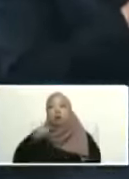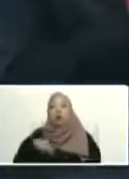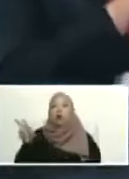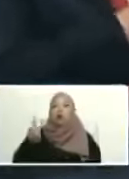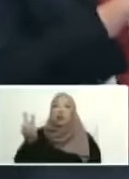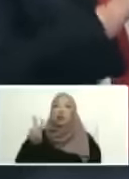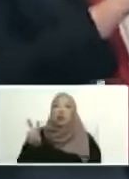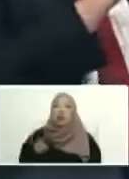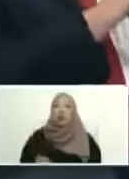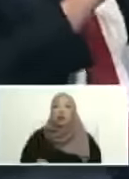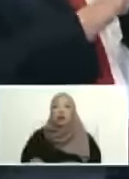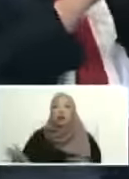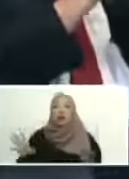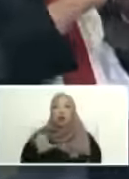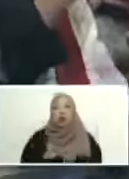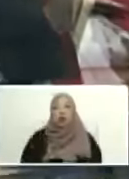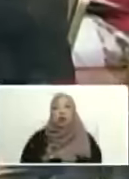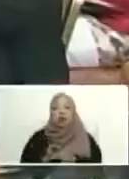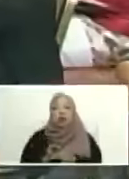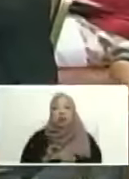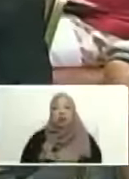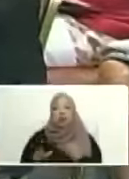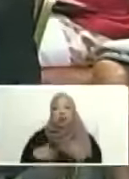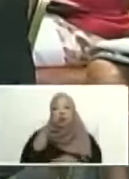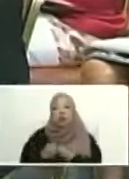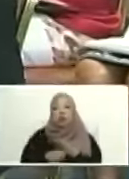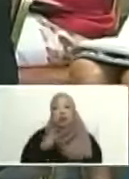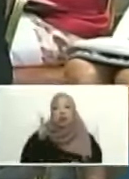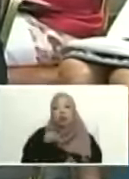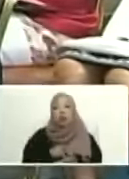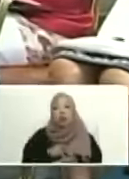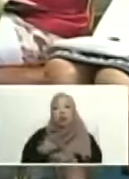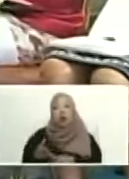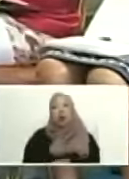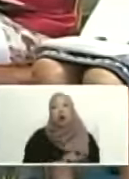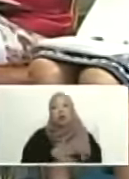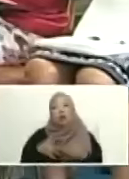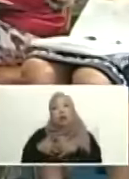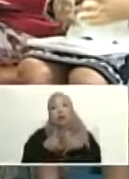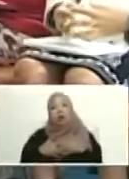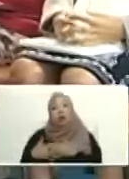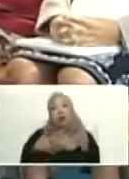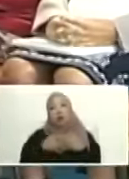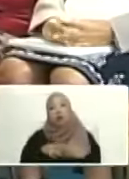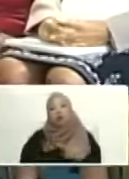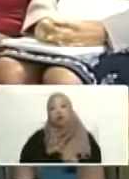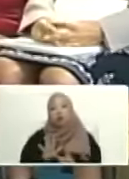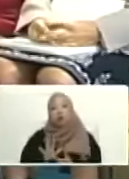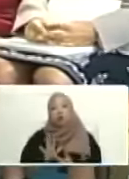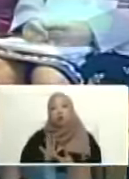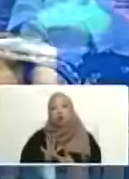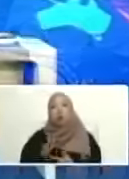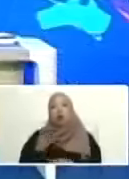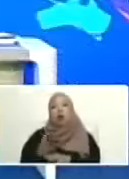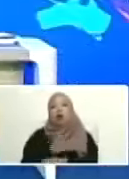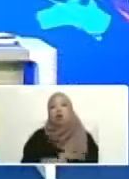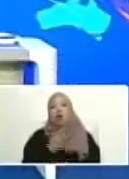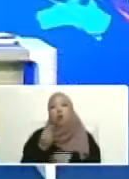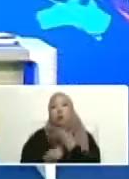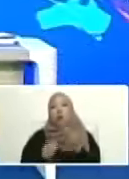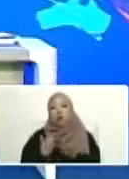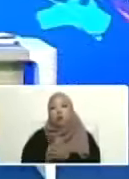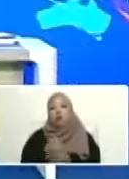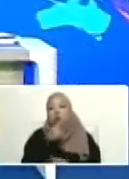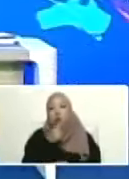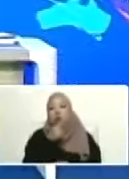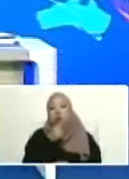Venezuela, unida, se puede presentar ante el imperio estadounidense, ante la ExxonMobil, ante el